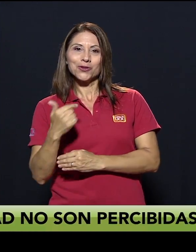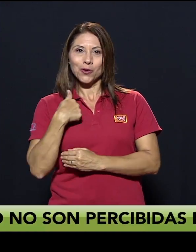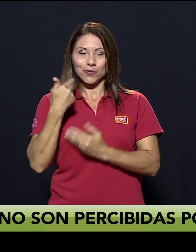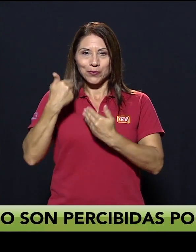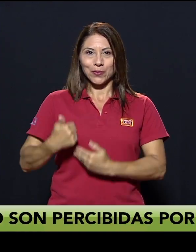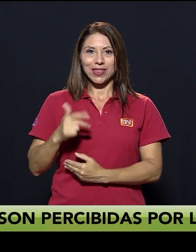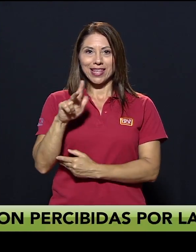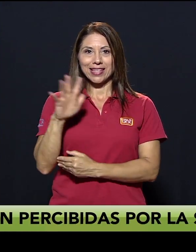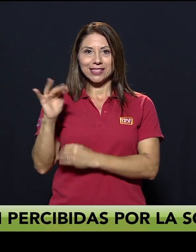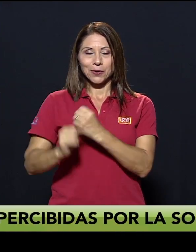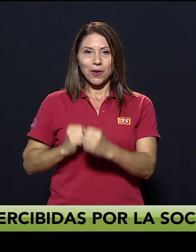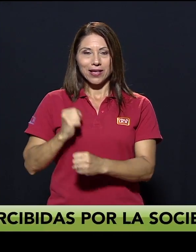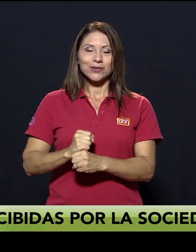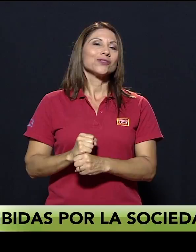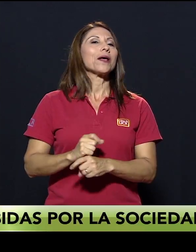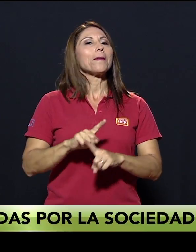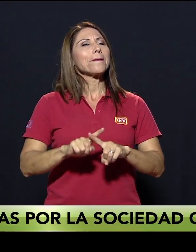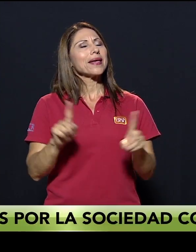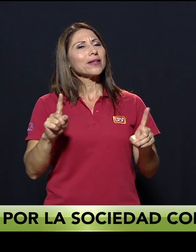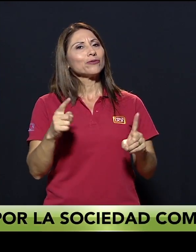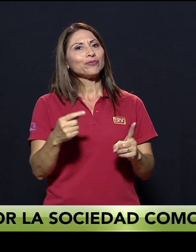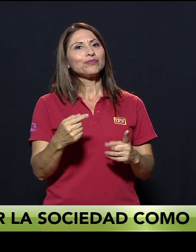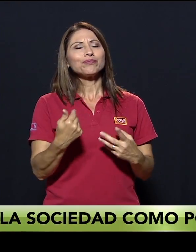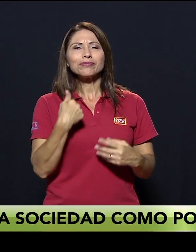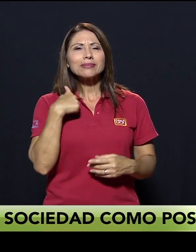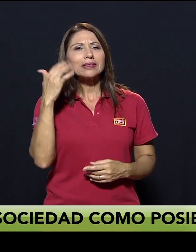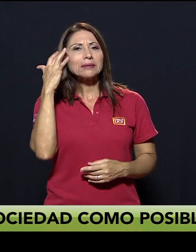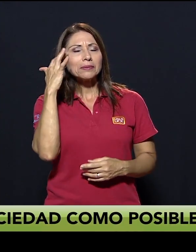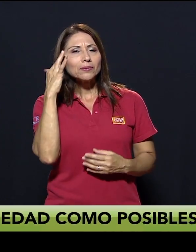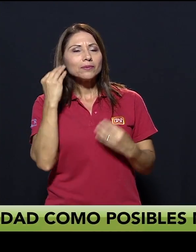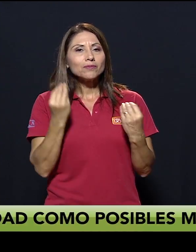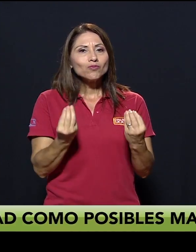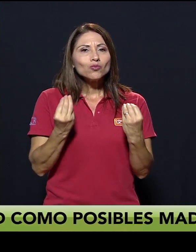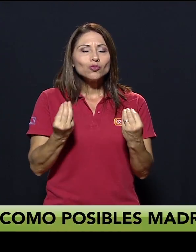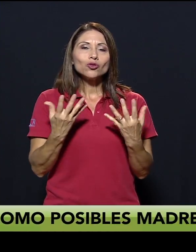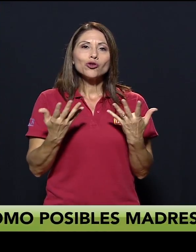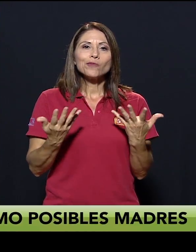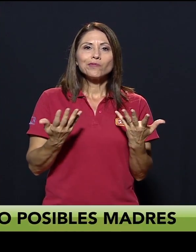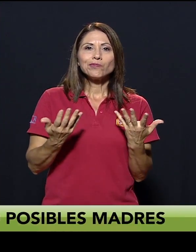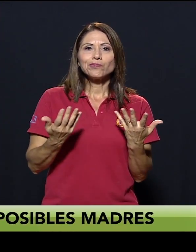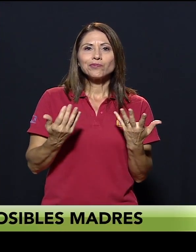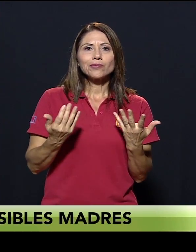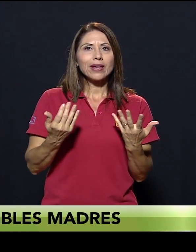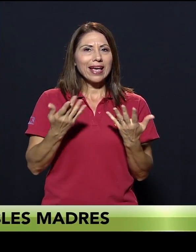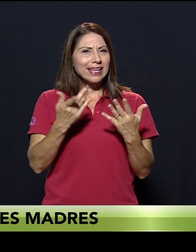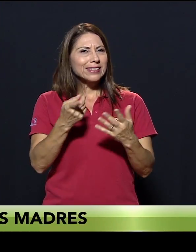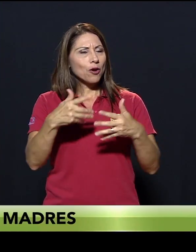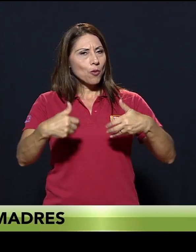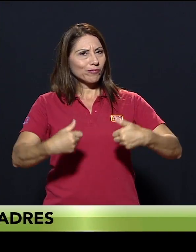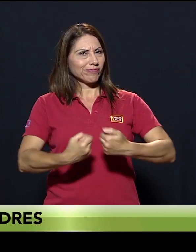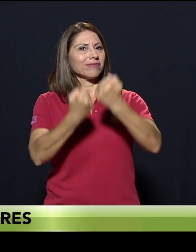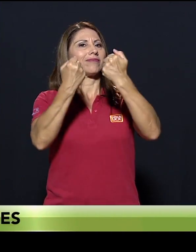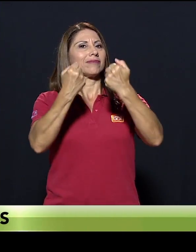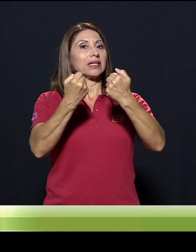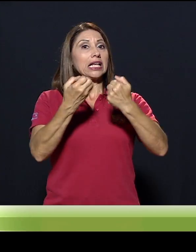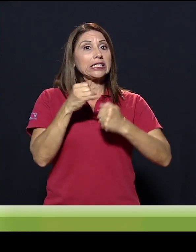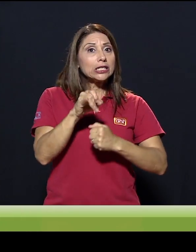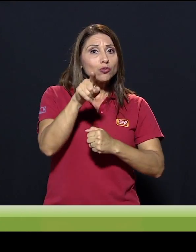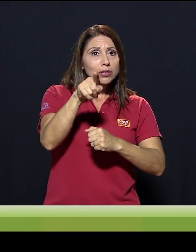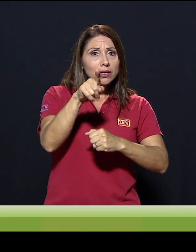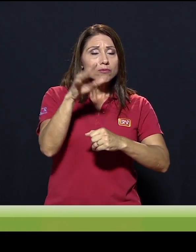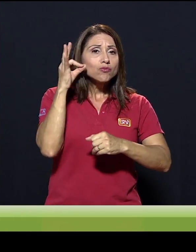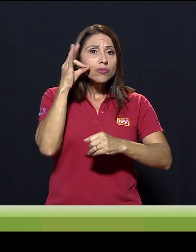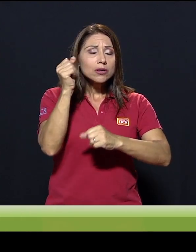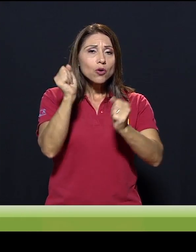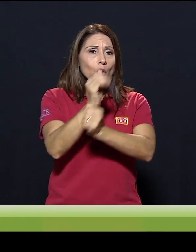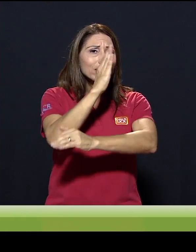Entonces, pero sí, digamos, sí me preocupaba mucho eso, el reto de si eres mujer con